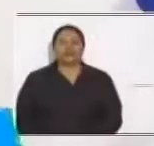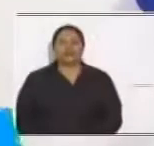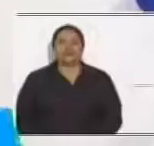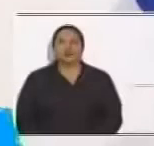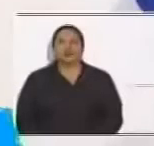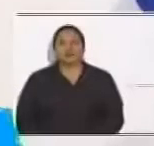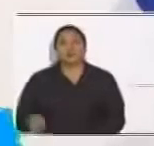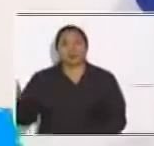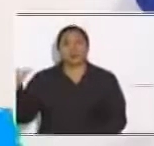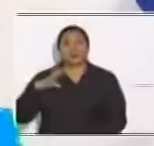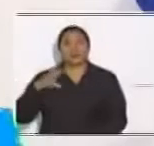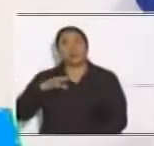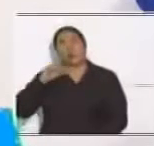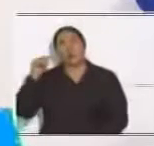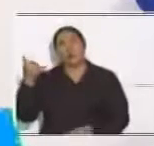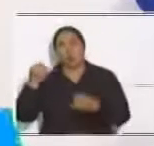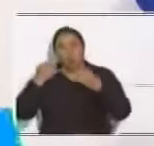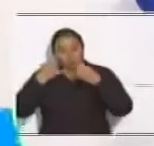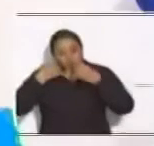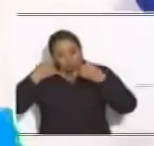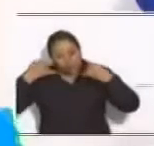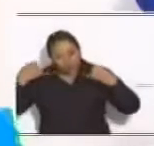Ahí tengo la otra línea.